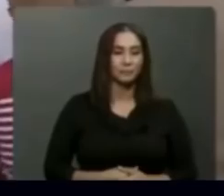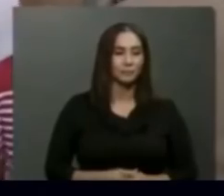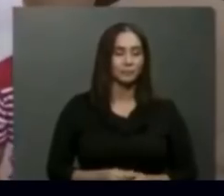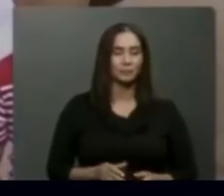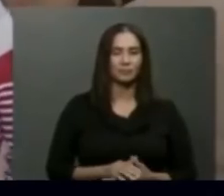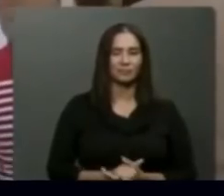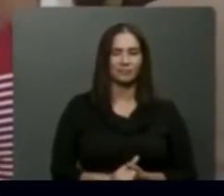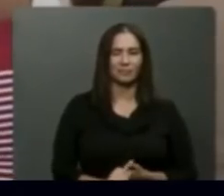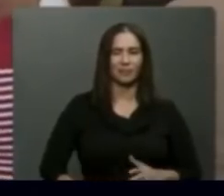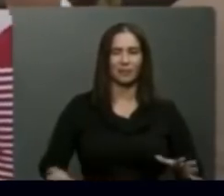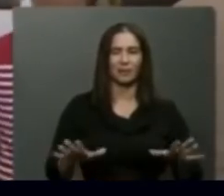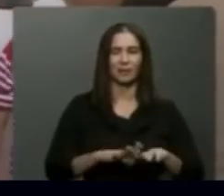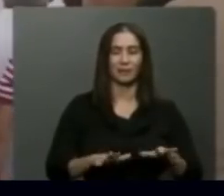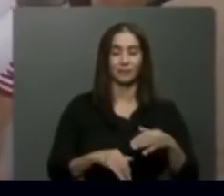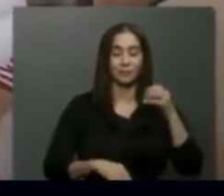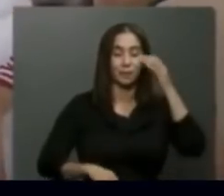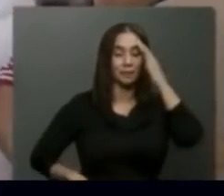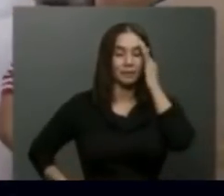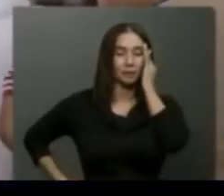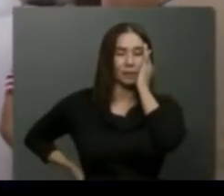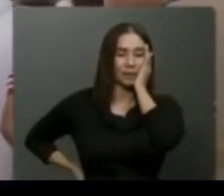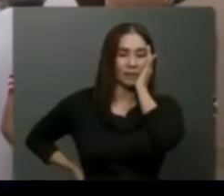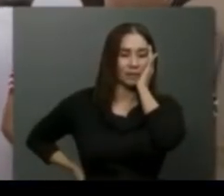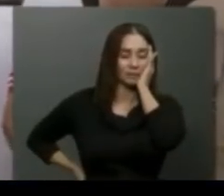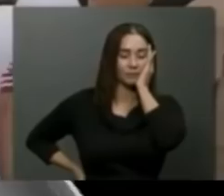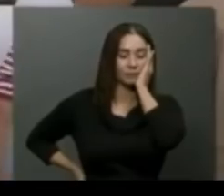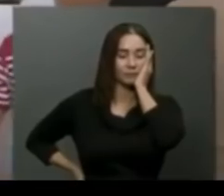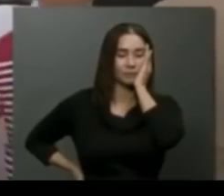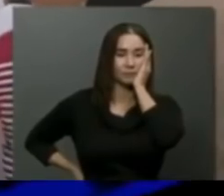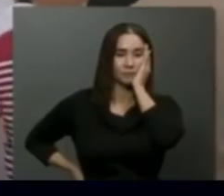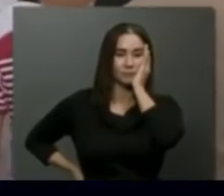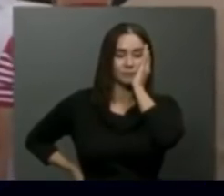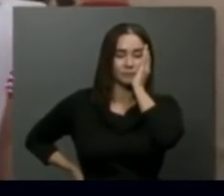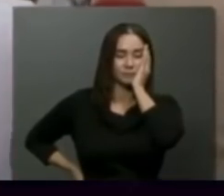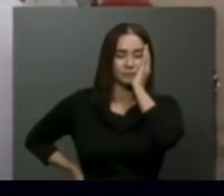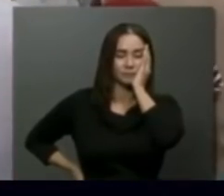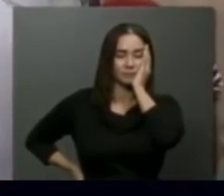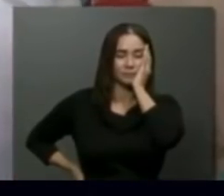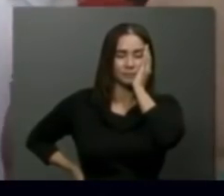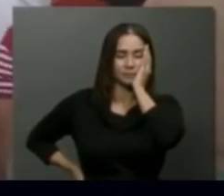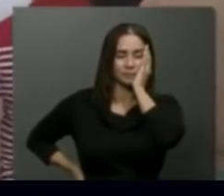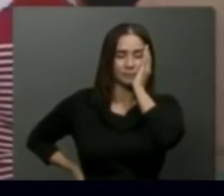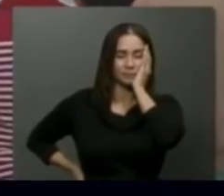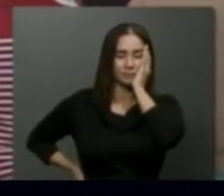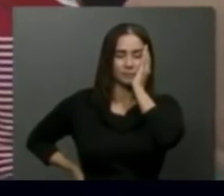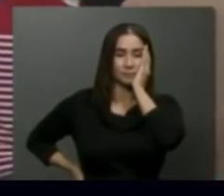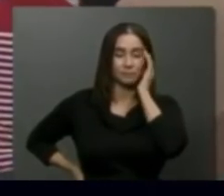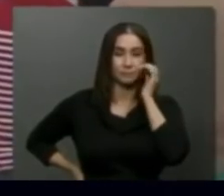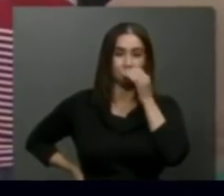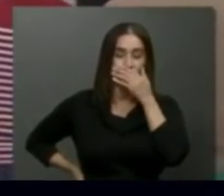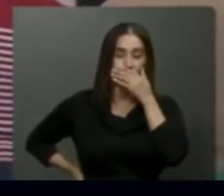en el centro de este escenario para hacer el lanzamiento oficial de la transferencia monetaria